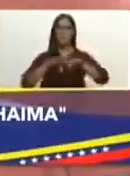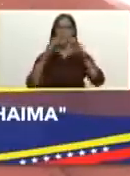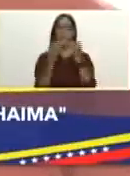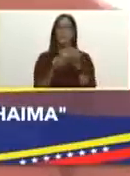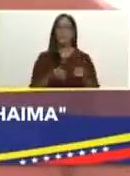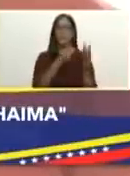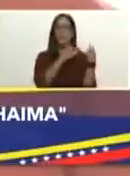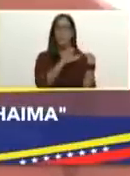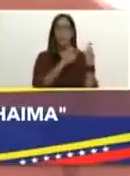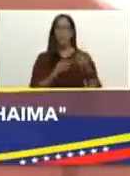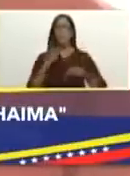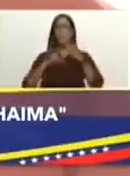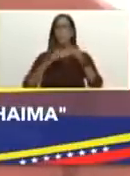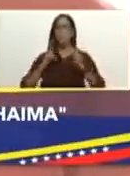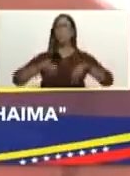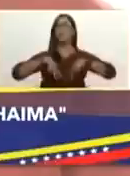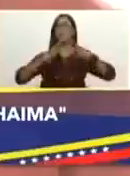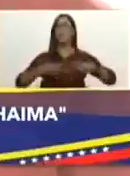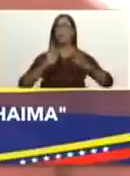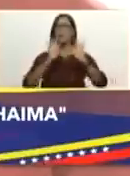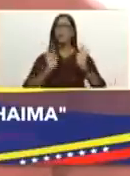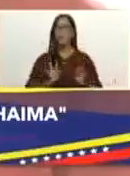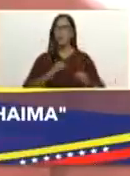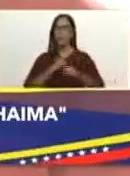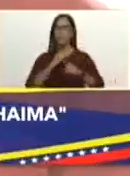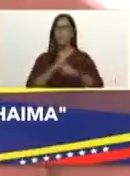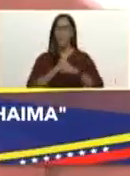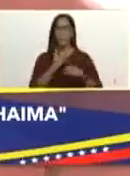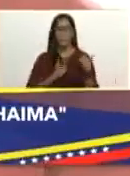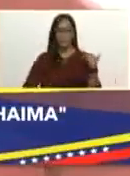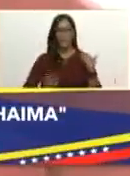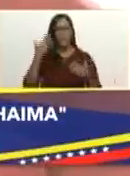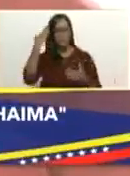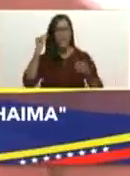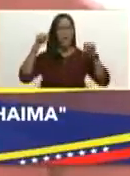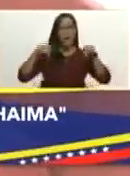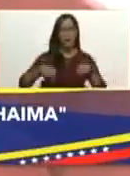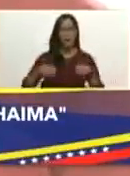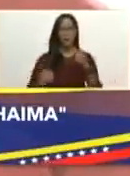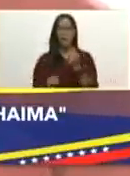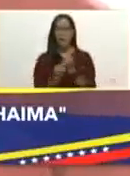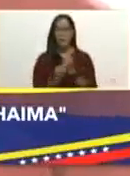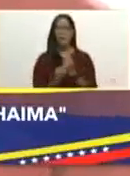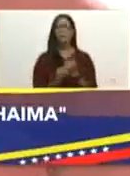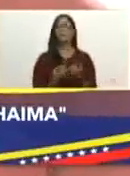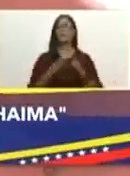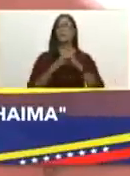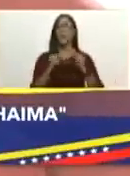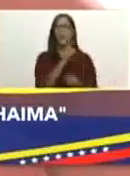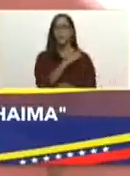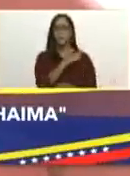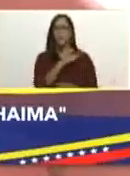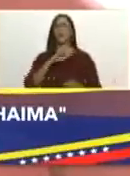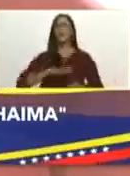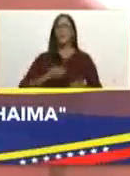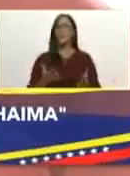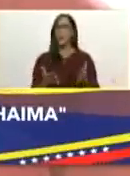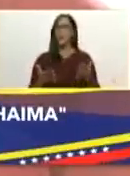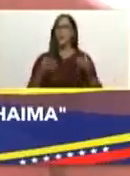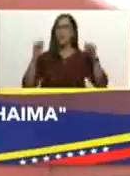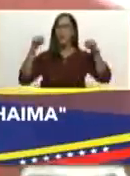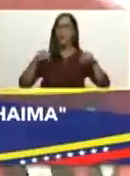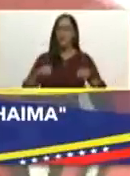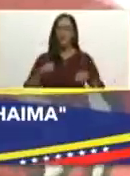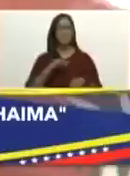empoderamiento productivo. Es un nuevo modelo de gestión, presidente, que sé que aquí, con el apoyo de todas nuestras autoridades, lo estamos logrando. Acá